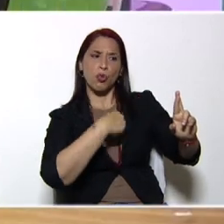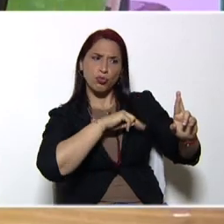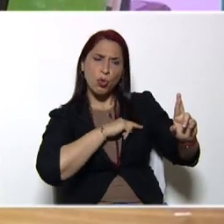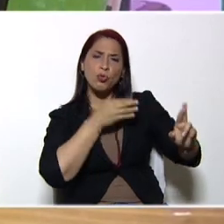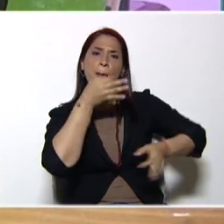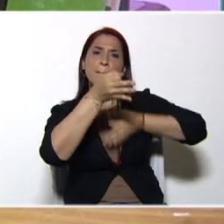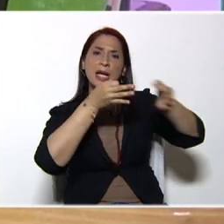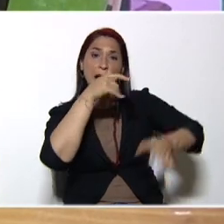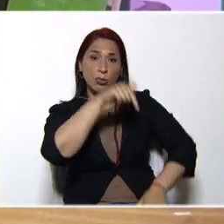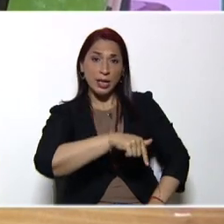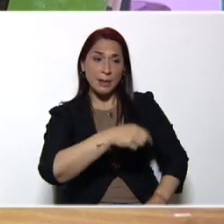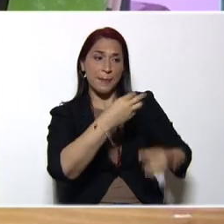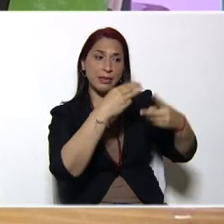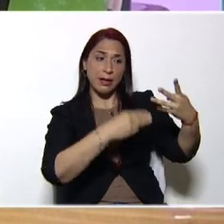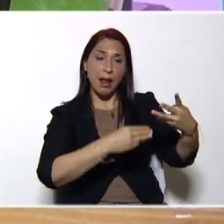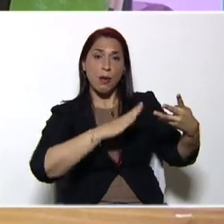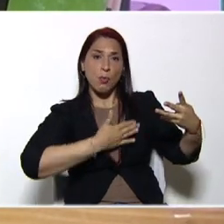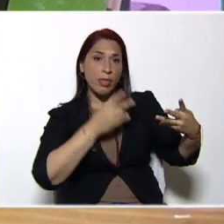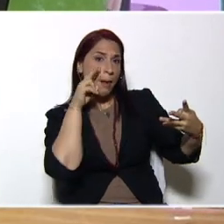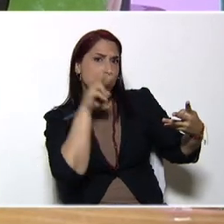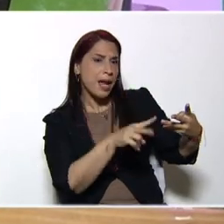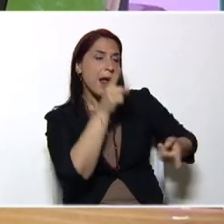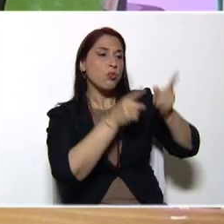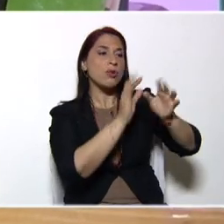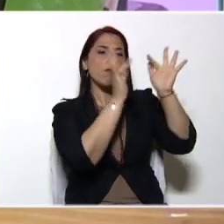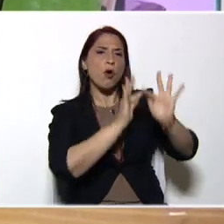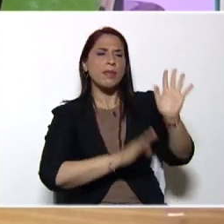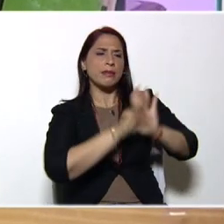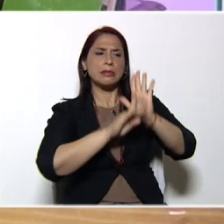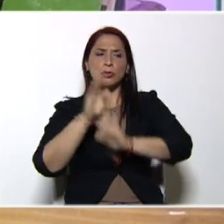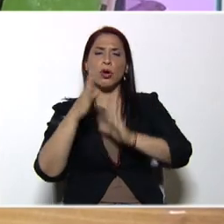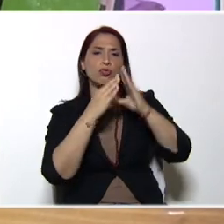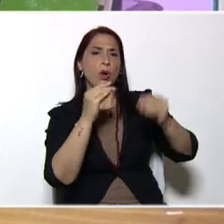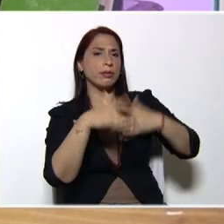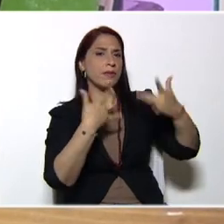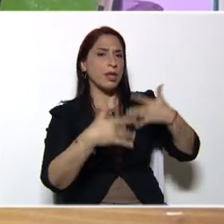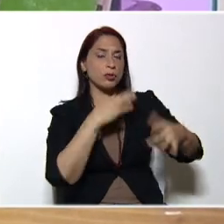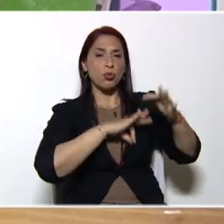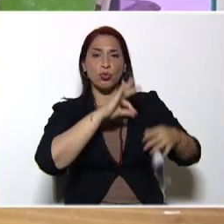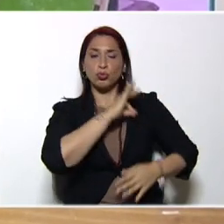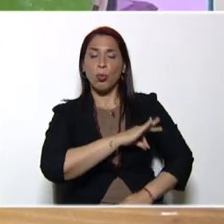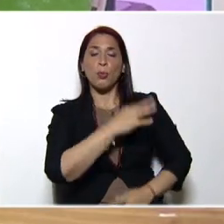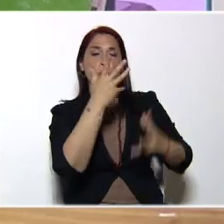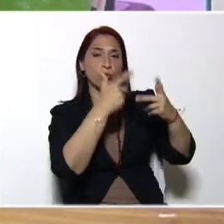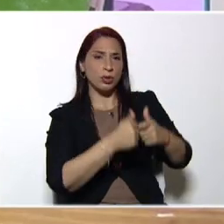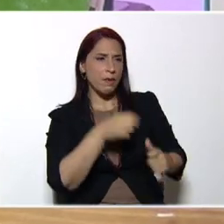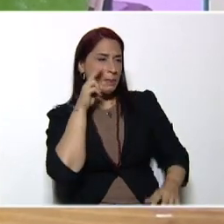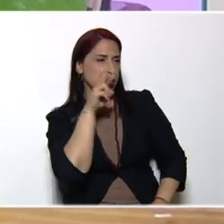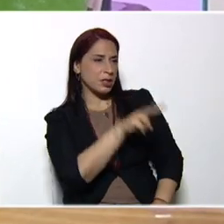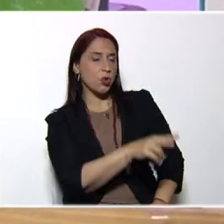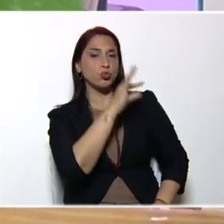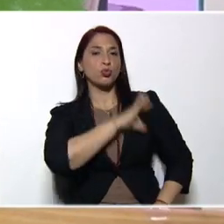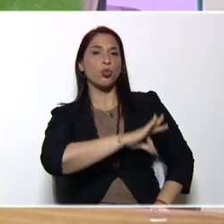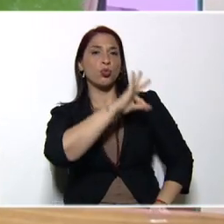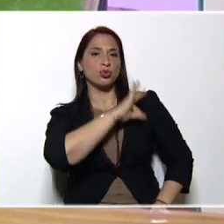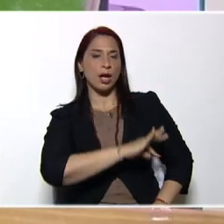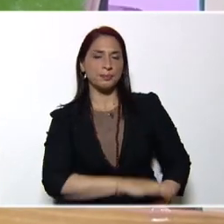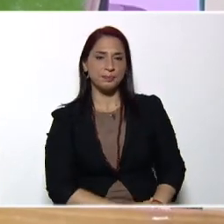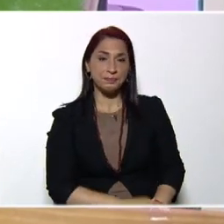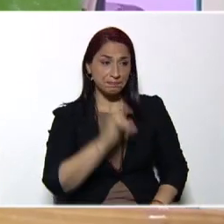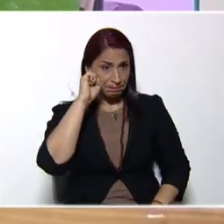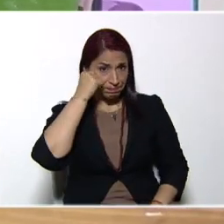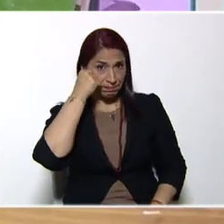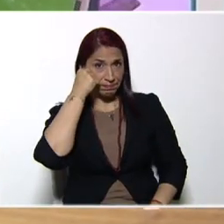de material para que ustedes puedan de alguna manera desarrollar sus actividades socioproductivas con una visión, muchachos, social.